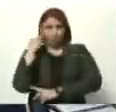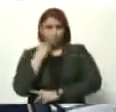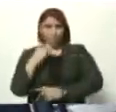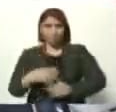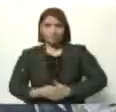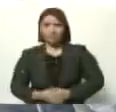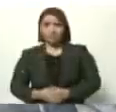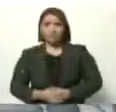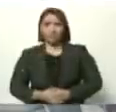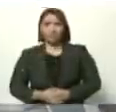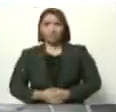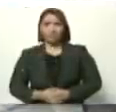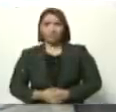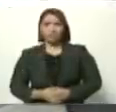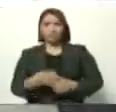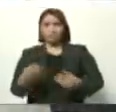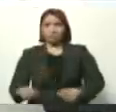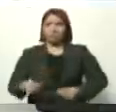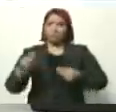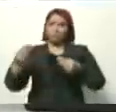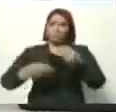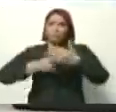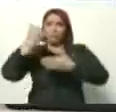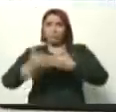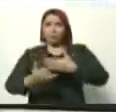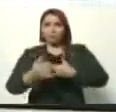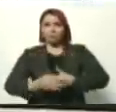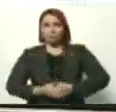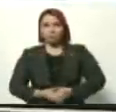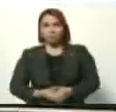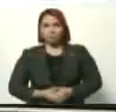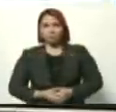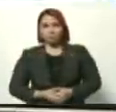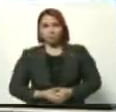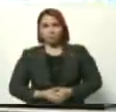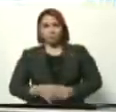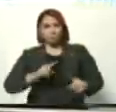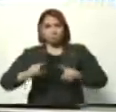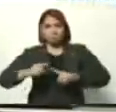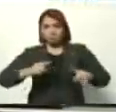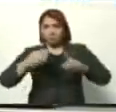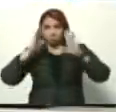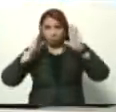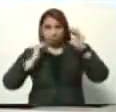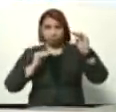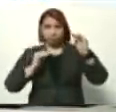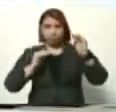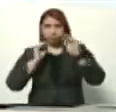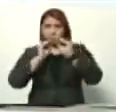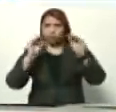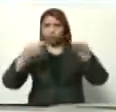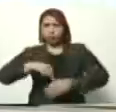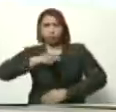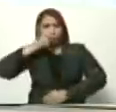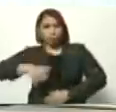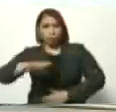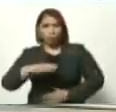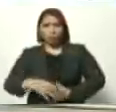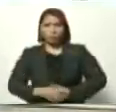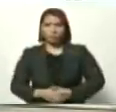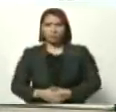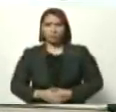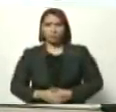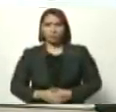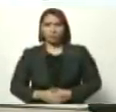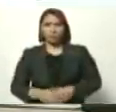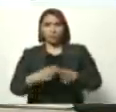es presentar un plan que obedezca y atienda el llamado de nuestro pueblo.